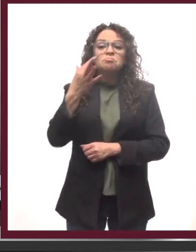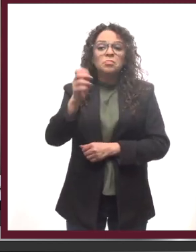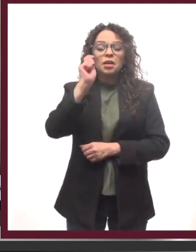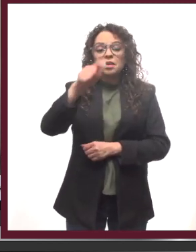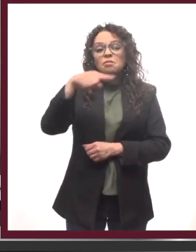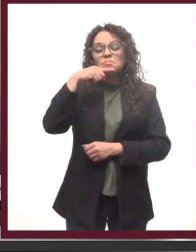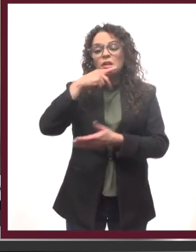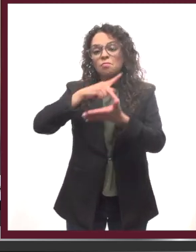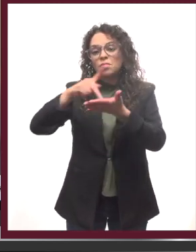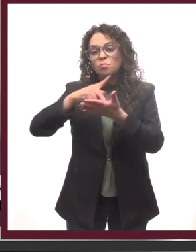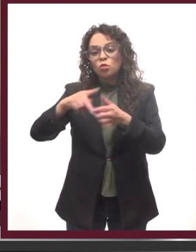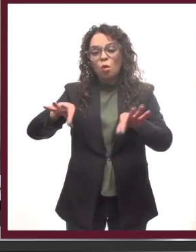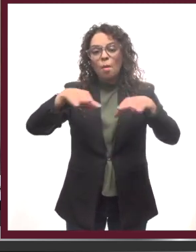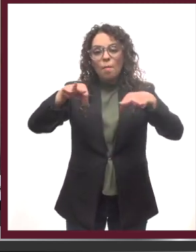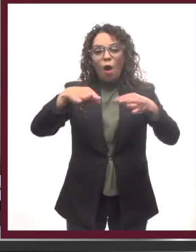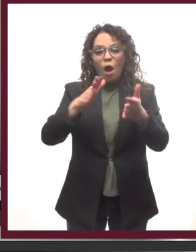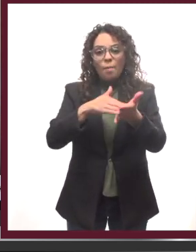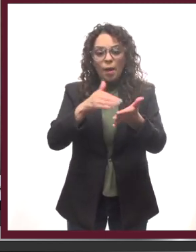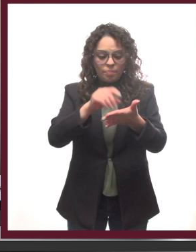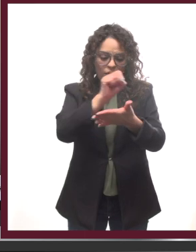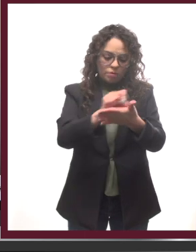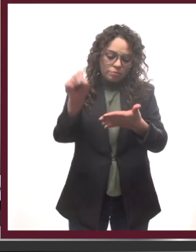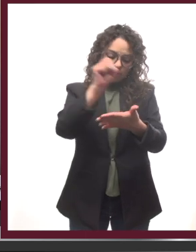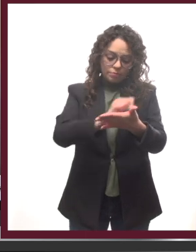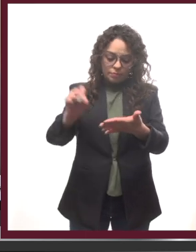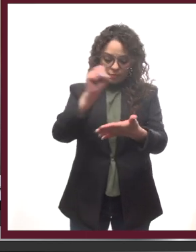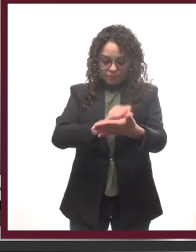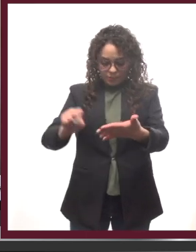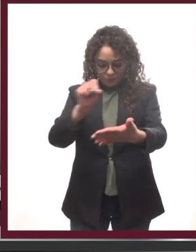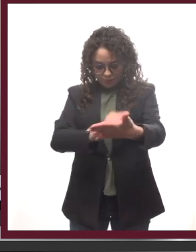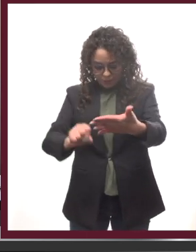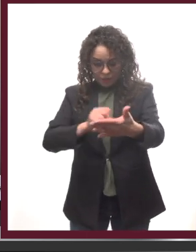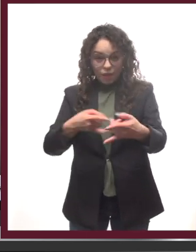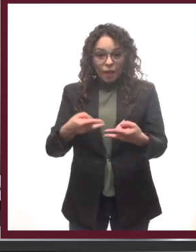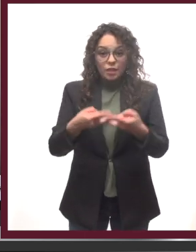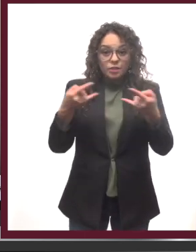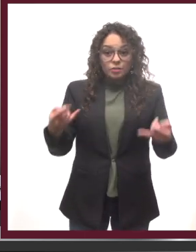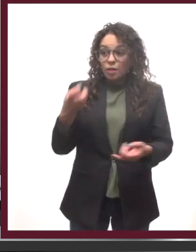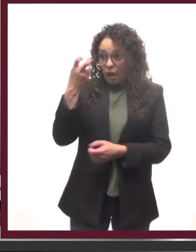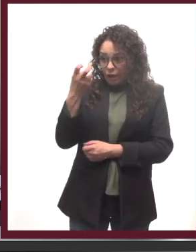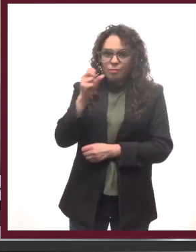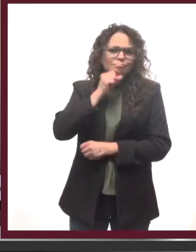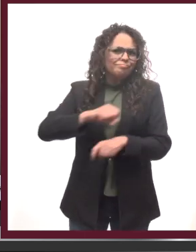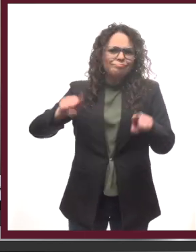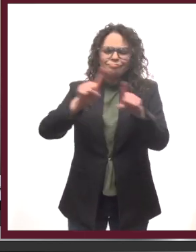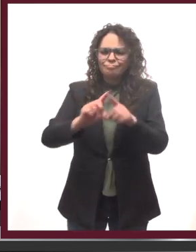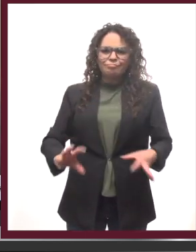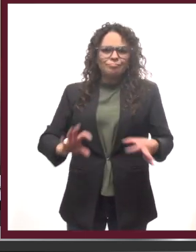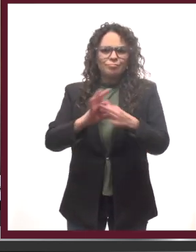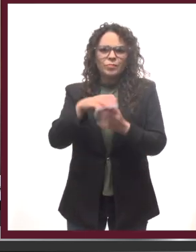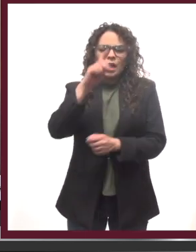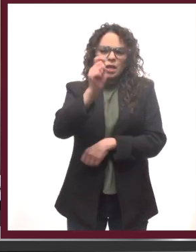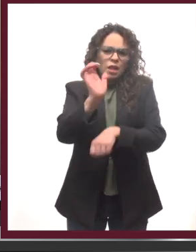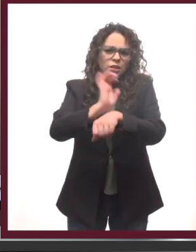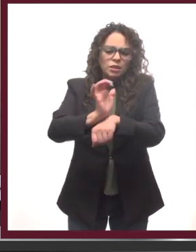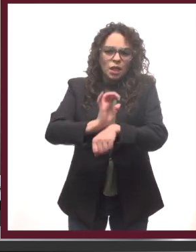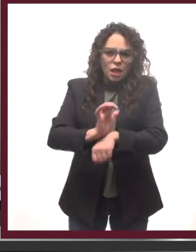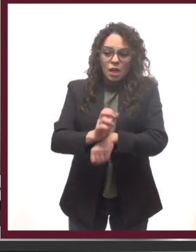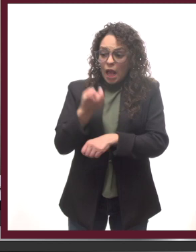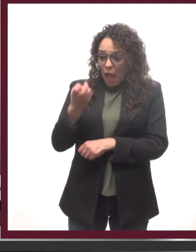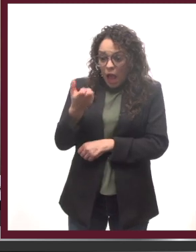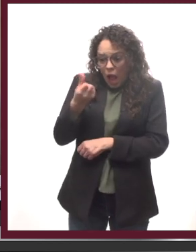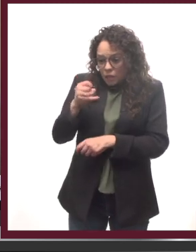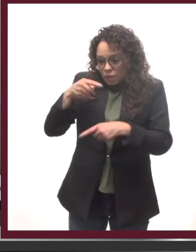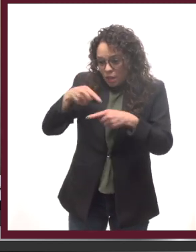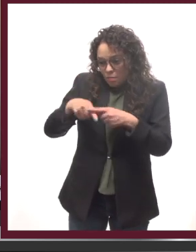de papel, una pluma o un lápiz para escribir esta historia. Y eso es hacer cine también, ¿no? Entonces